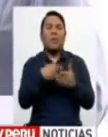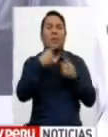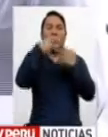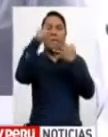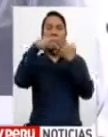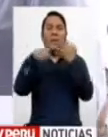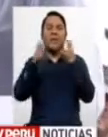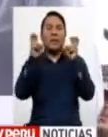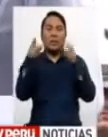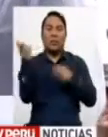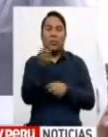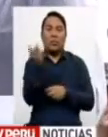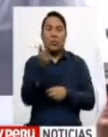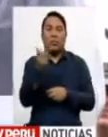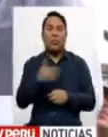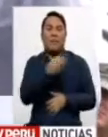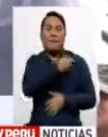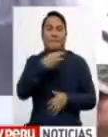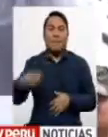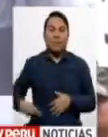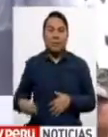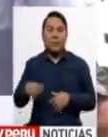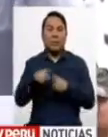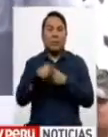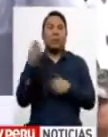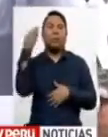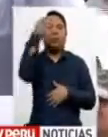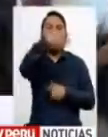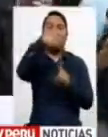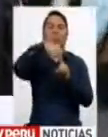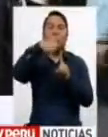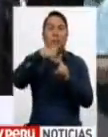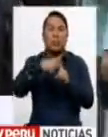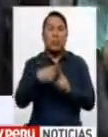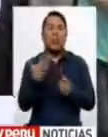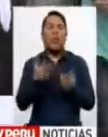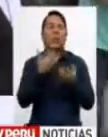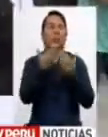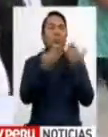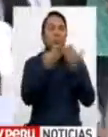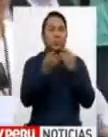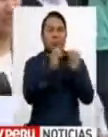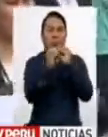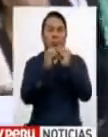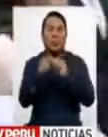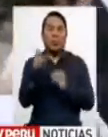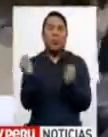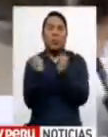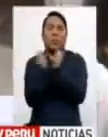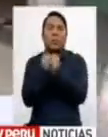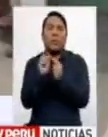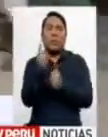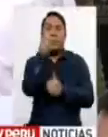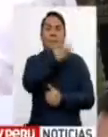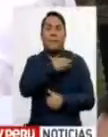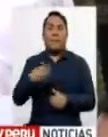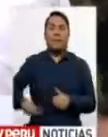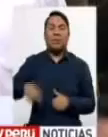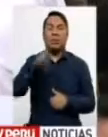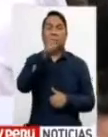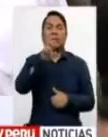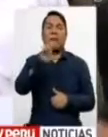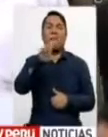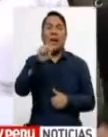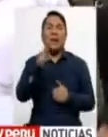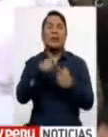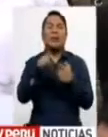ministro de la producción Bruno Yufra en Puerto Pizarro, en Tumbes, a donde llegó acompañado del primer ministro Fernando Zavala y el ministro